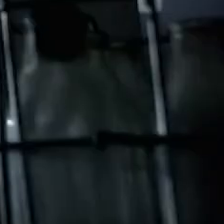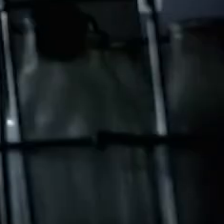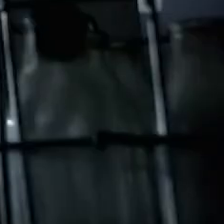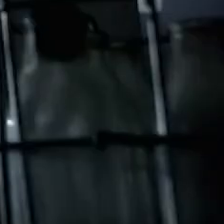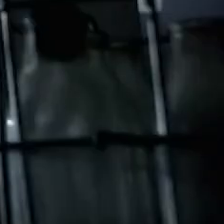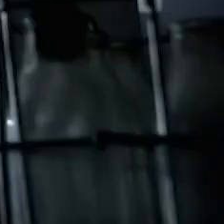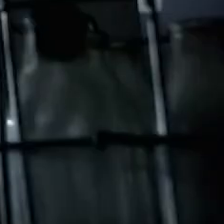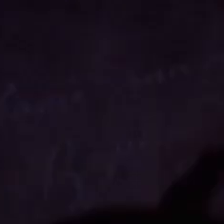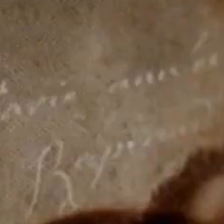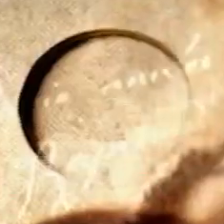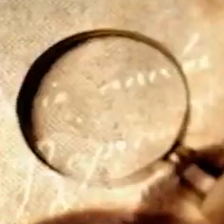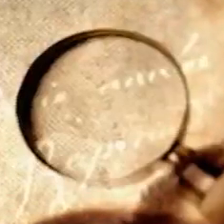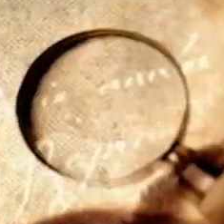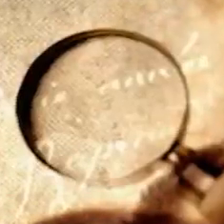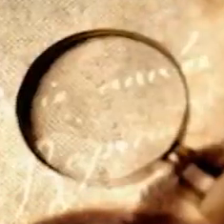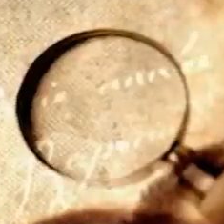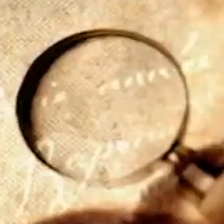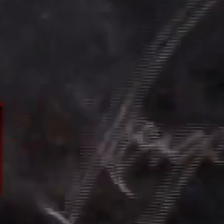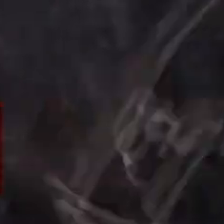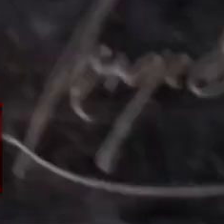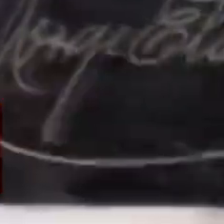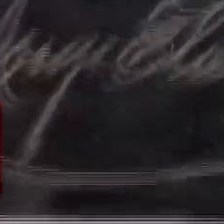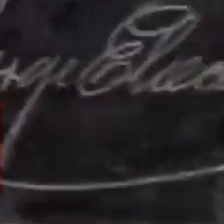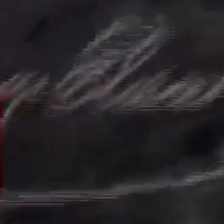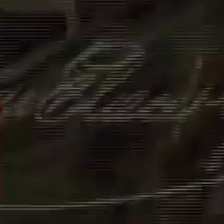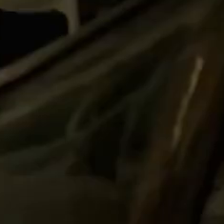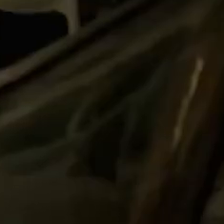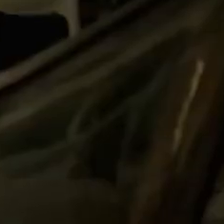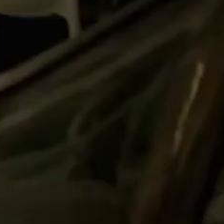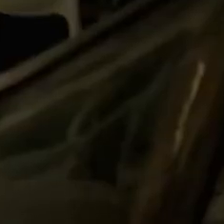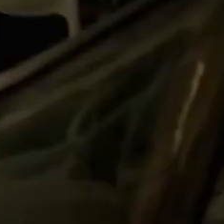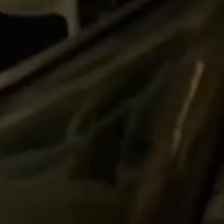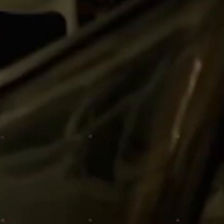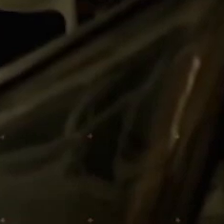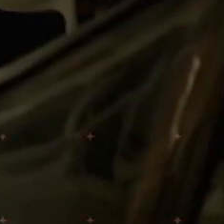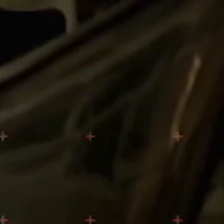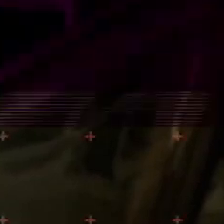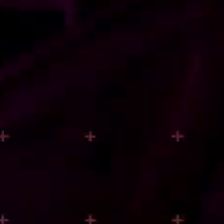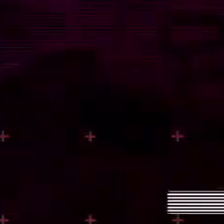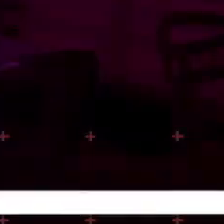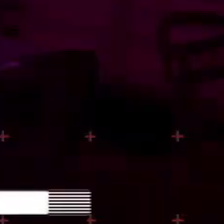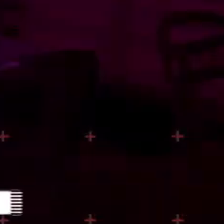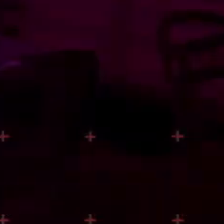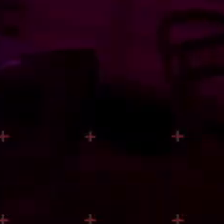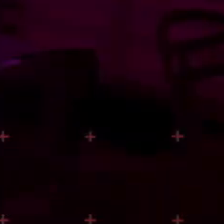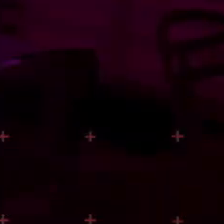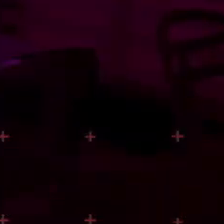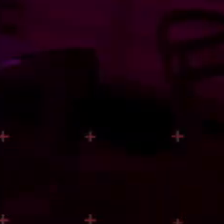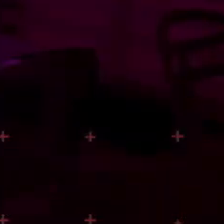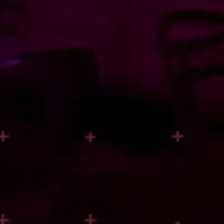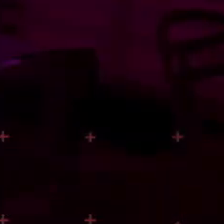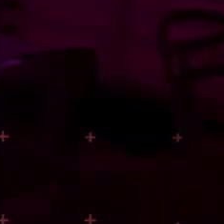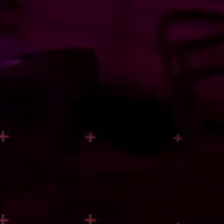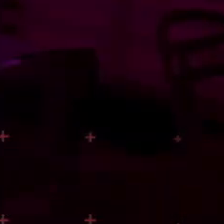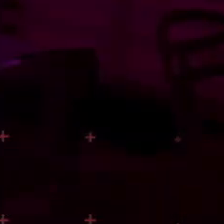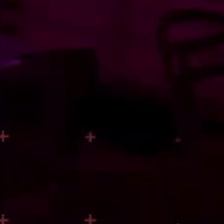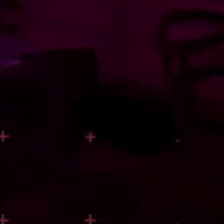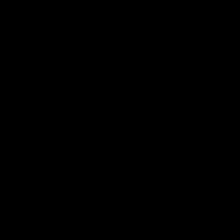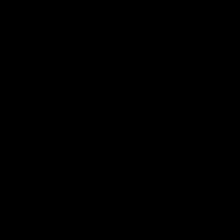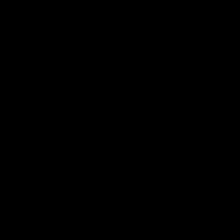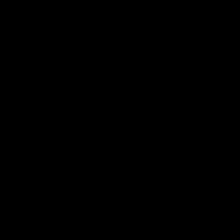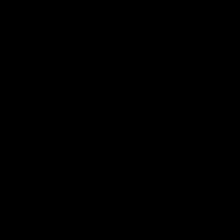ver la cara, doctor. Reportera X, los jueves a las 8:30 de la noche, aquí en